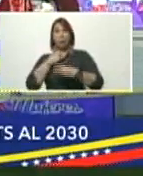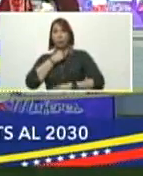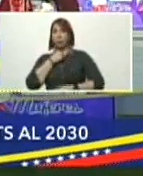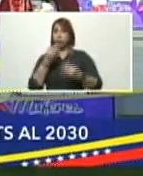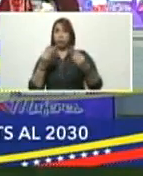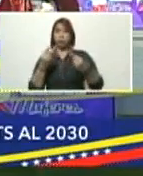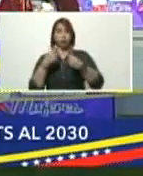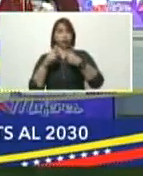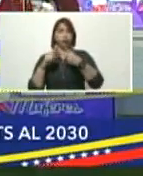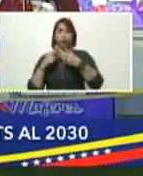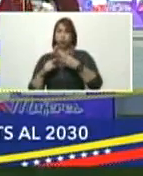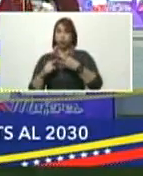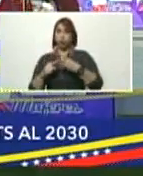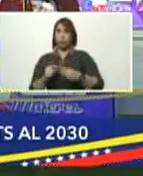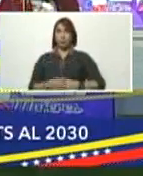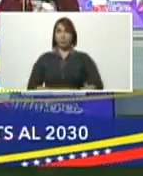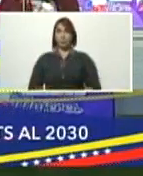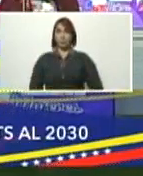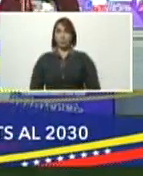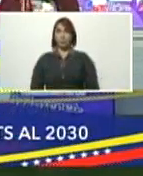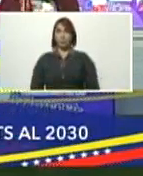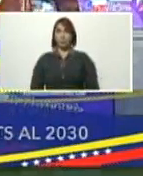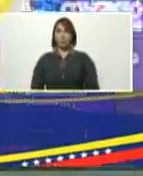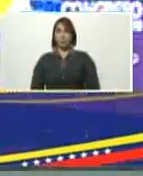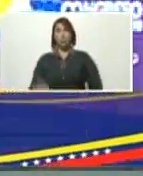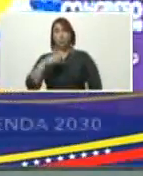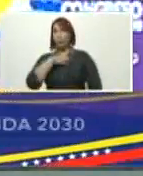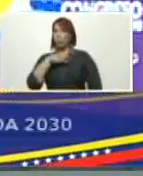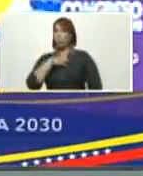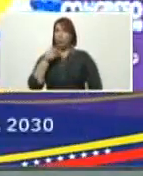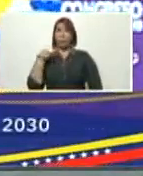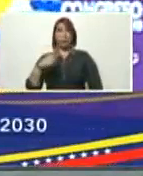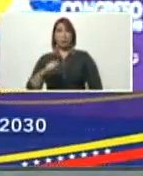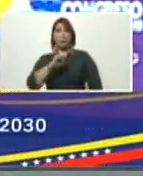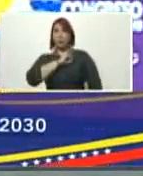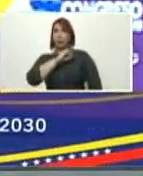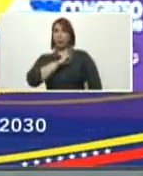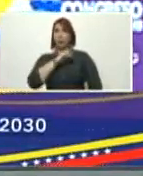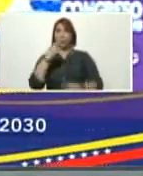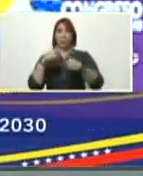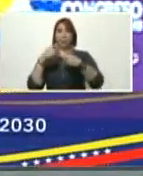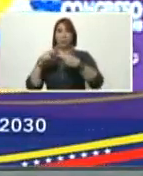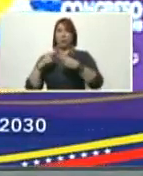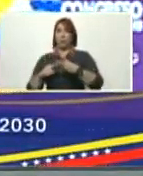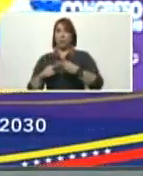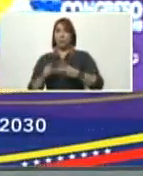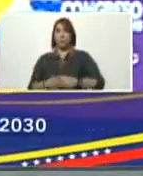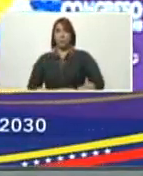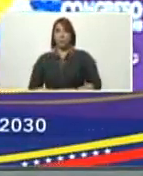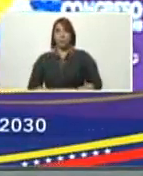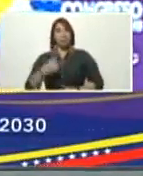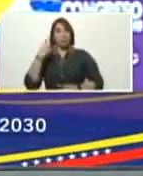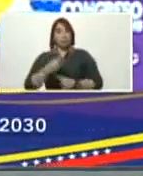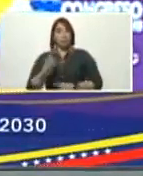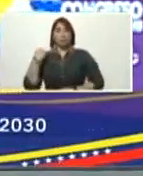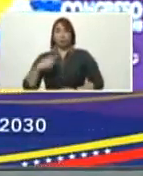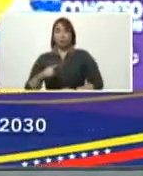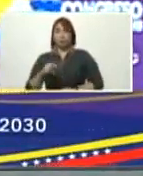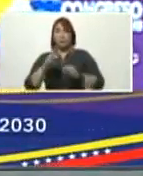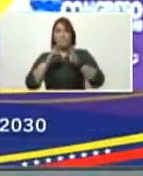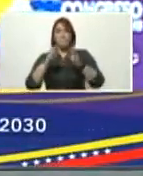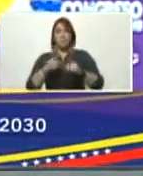la diversidad. No podemos tenerle miedo a la diversidad. Lo que debemos tener es el